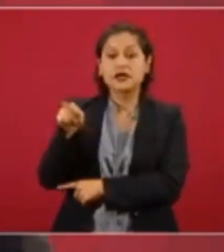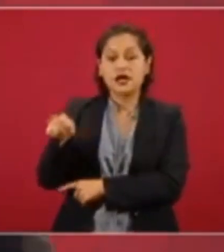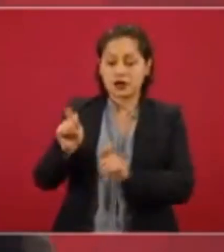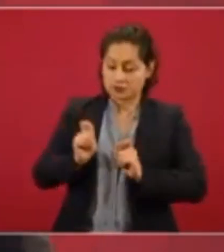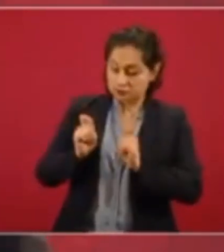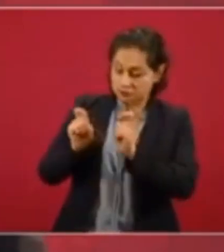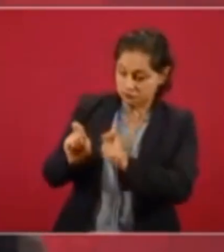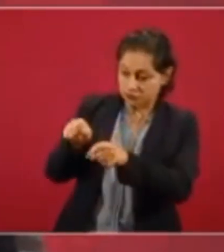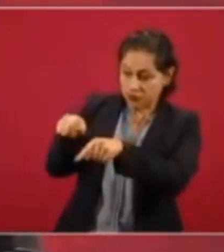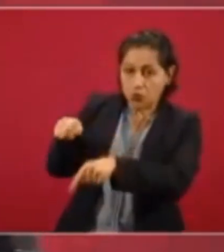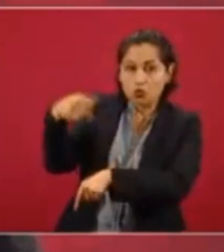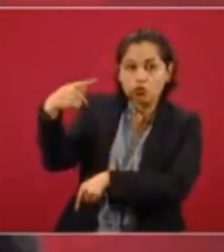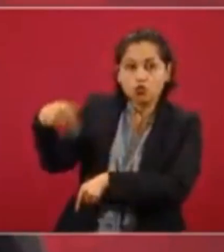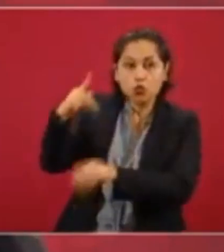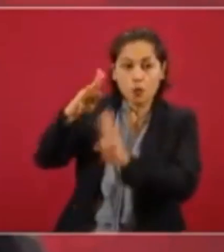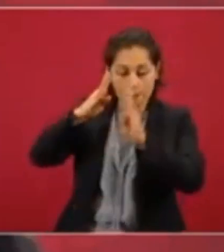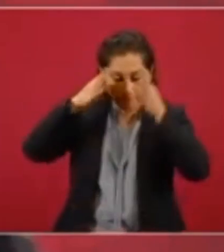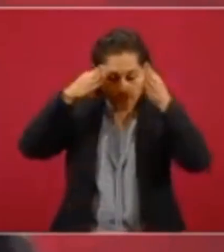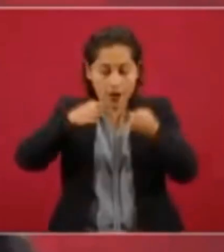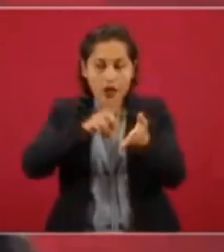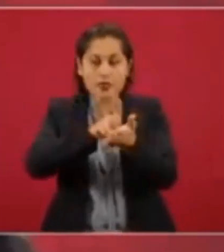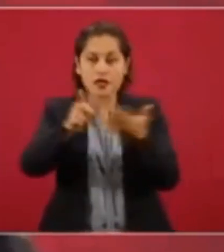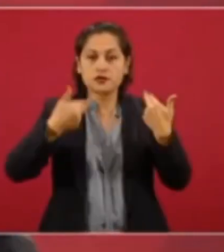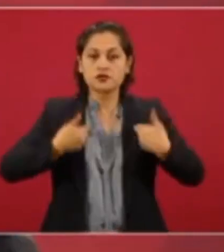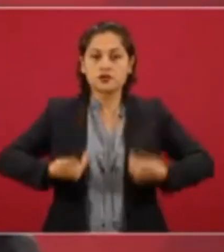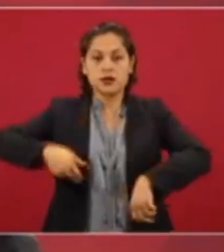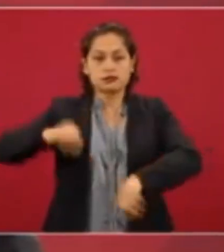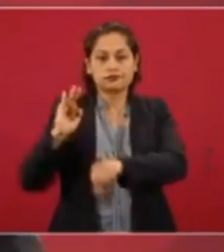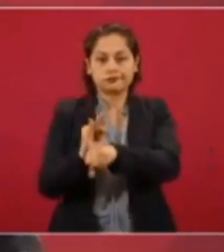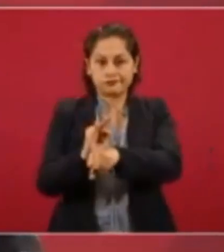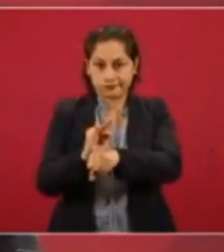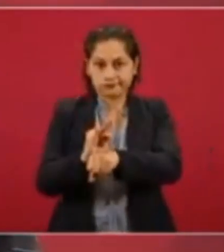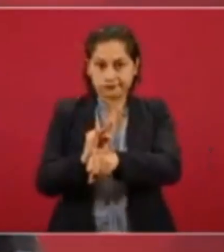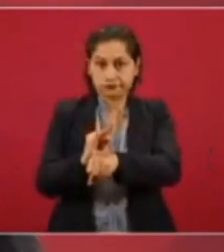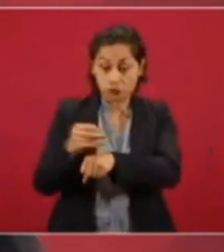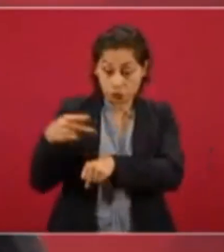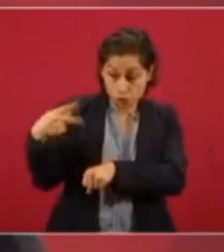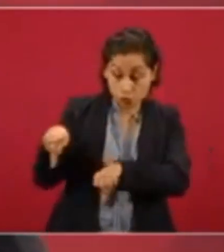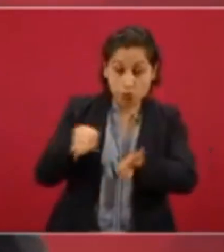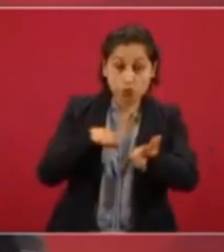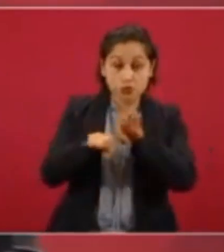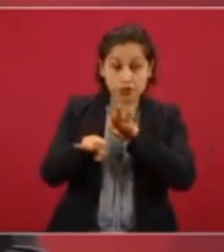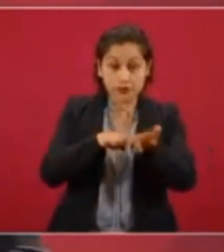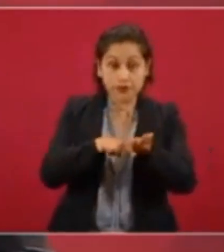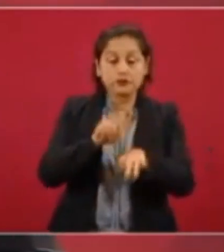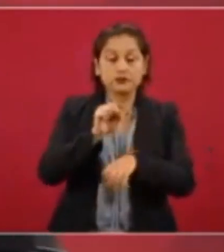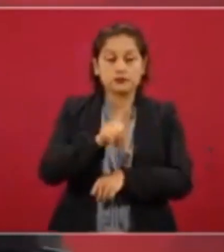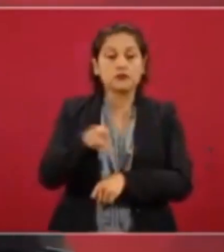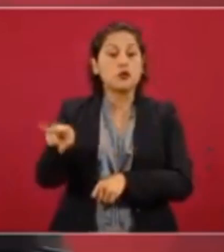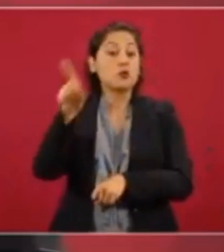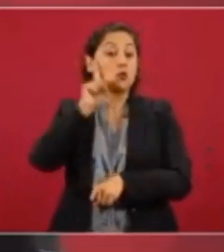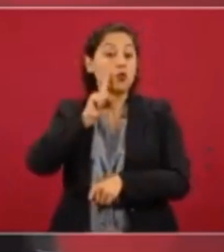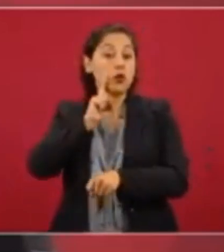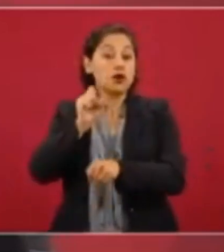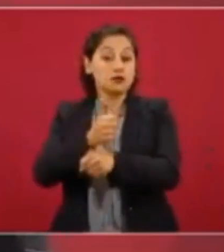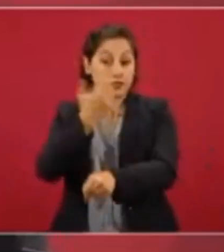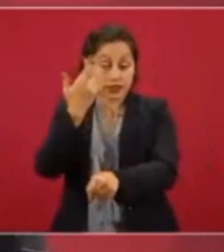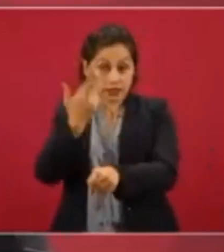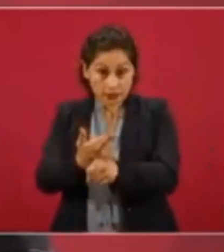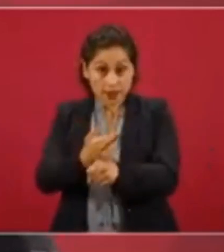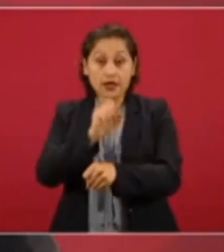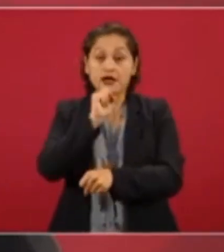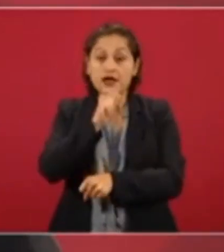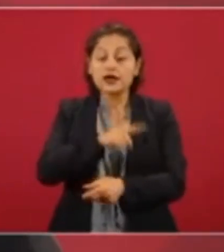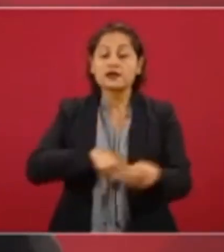humanos, para eso es esa secretaría. Y tanto la licenciada Olga Sánchez Cordero como el